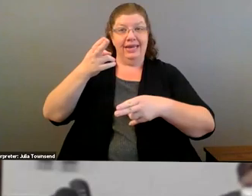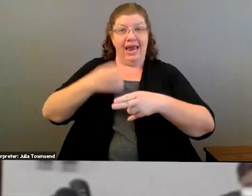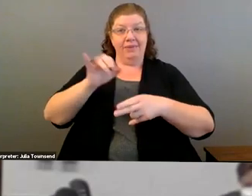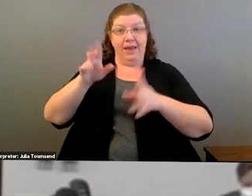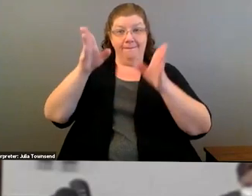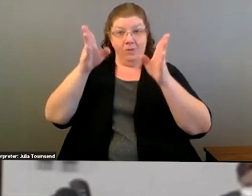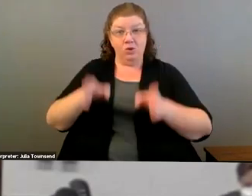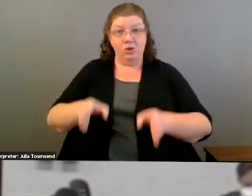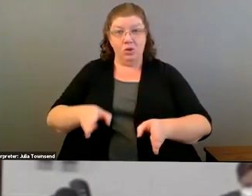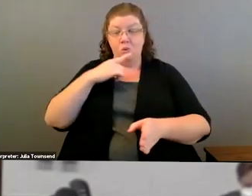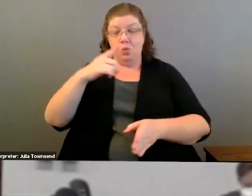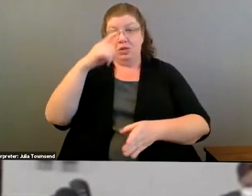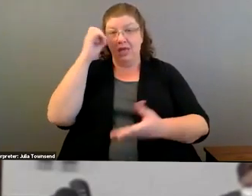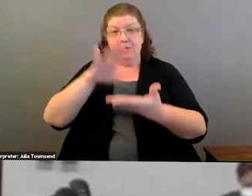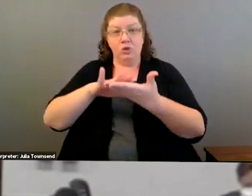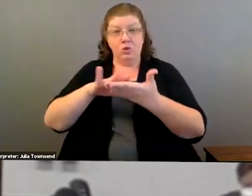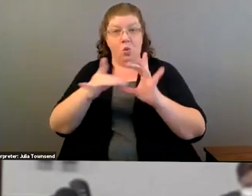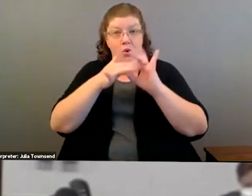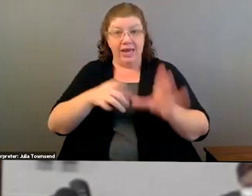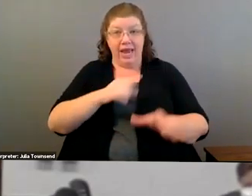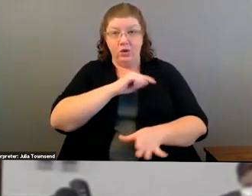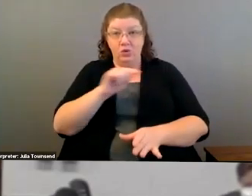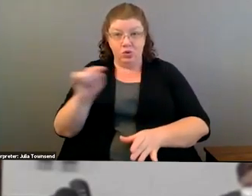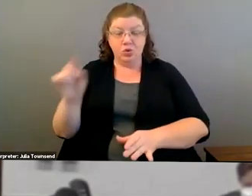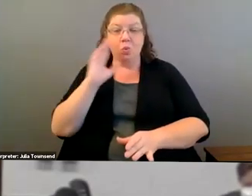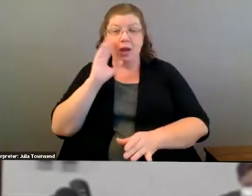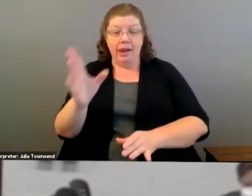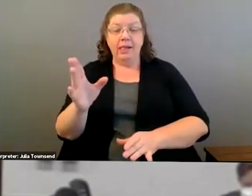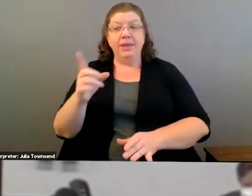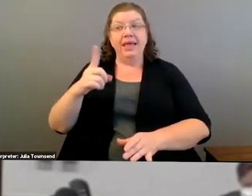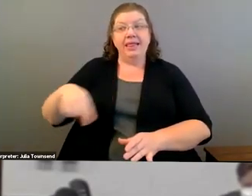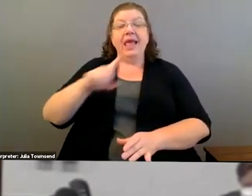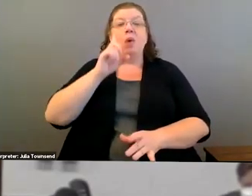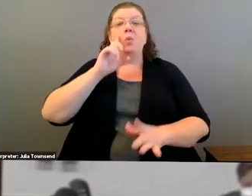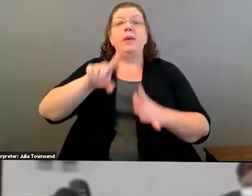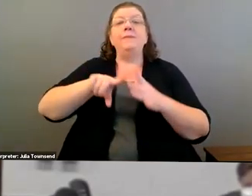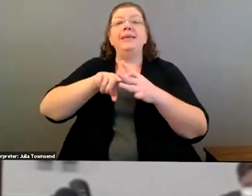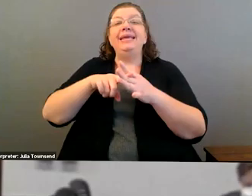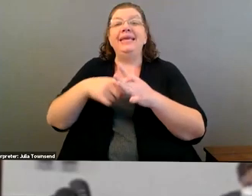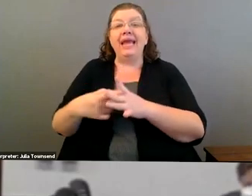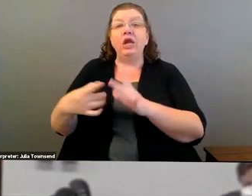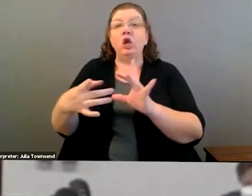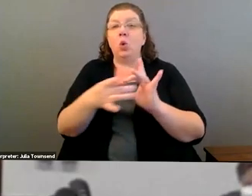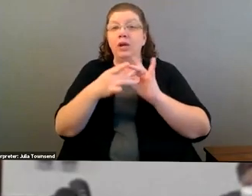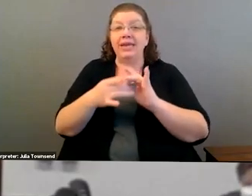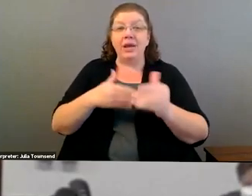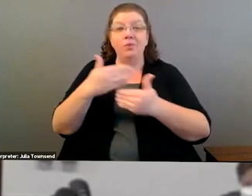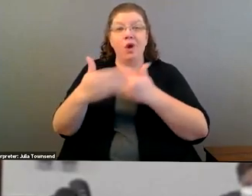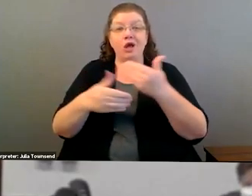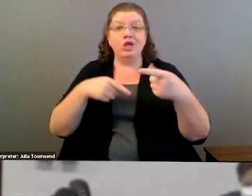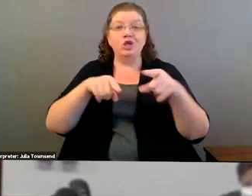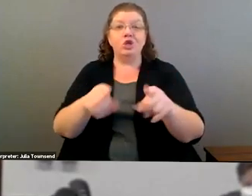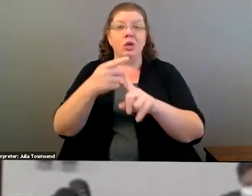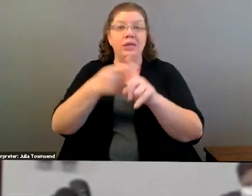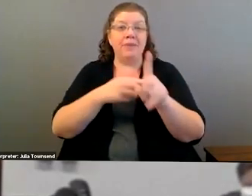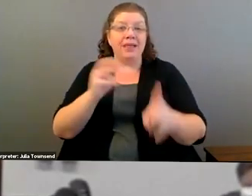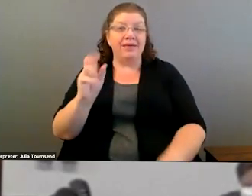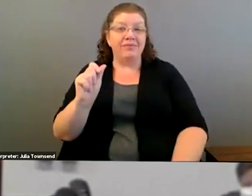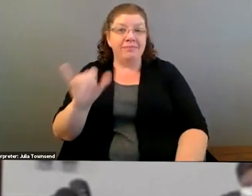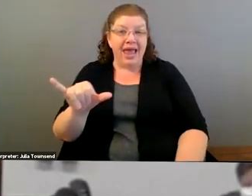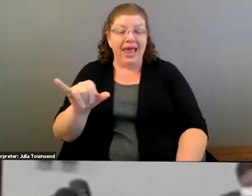una vez que seleccionemos quienes van a ser los coordinadores vamos a iniciar el proceso de